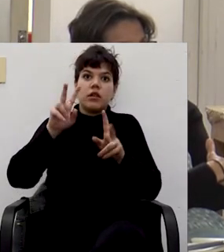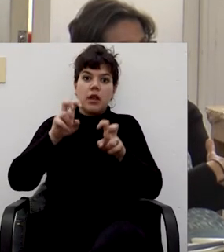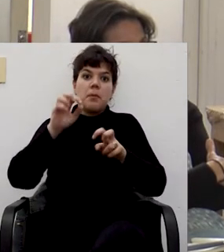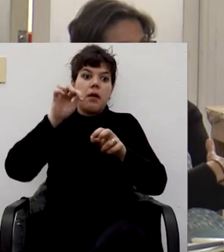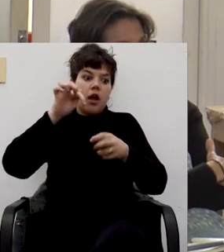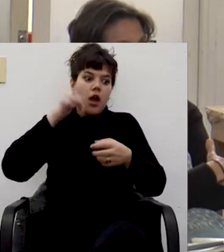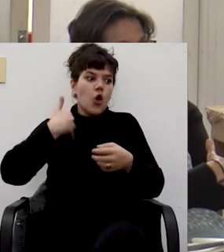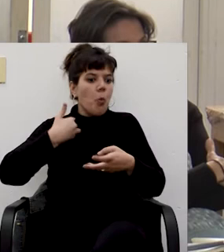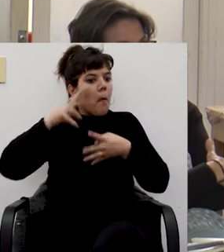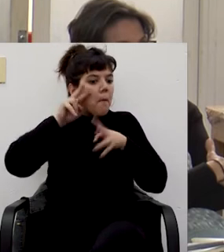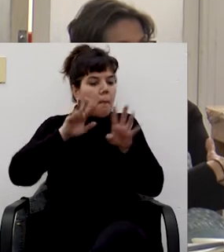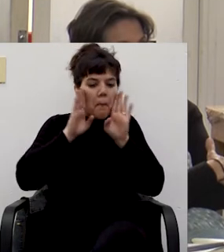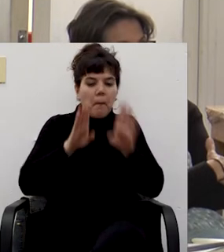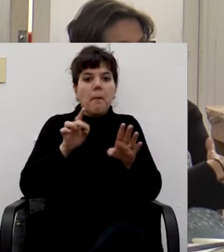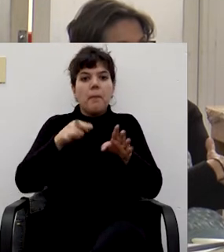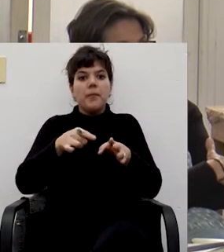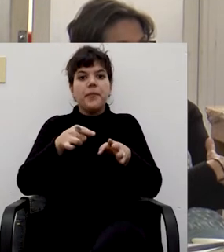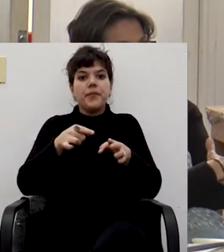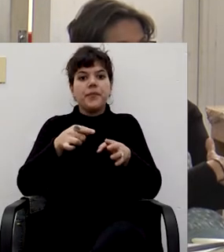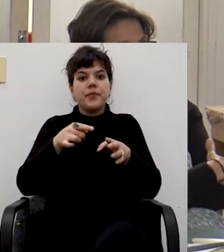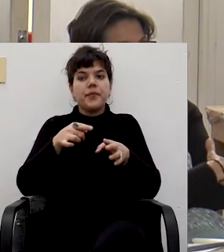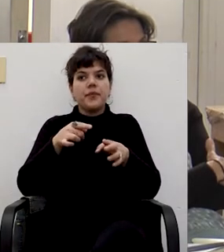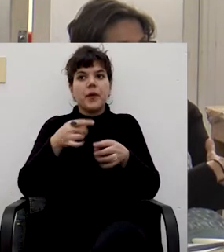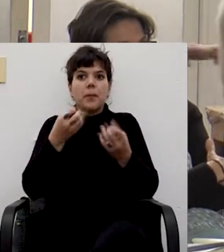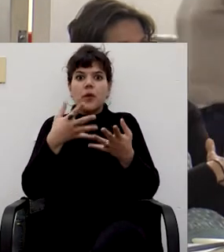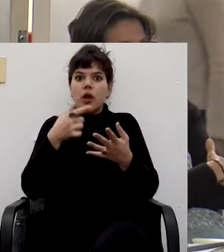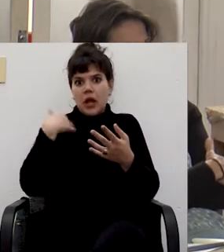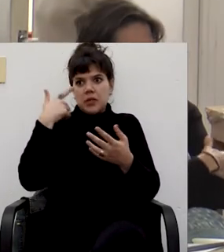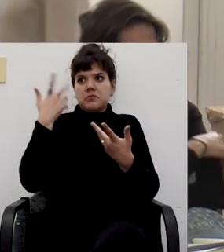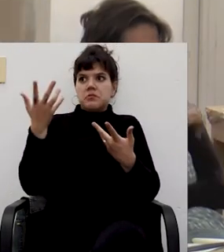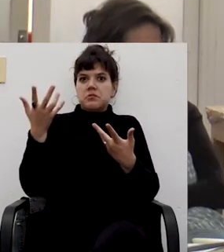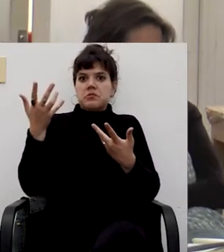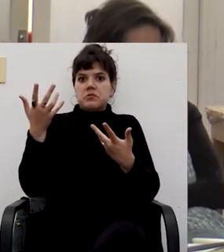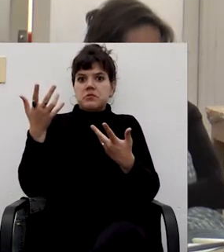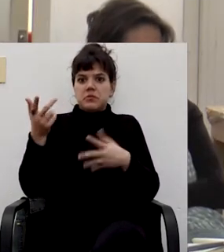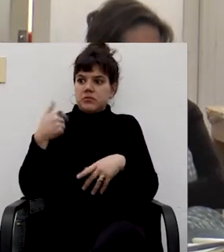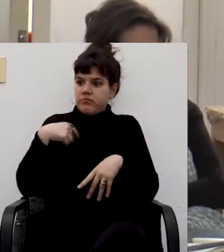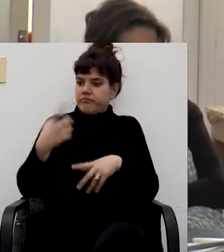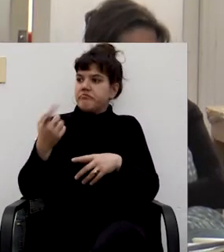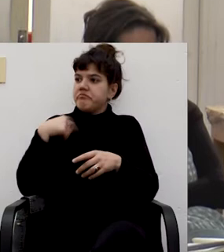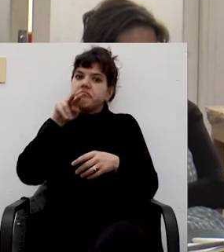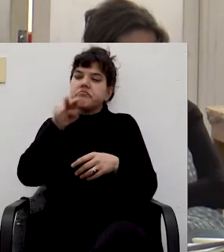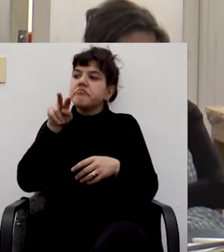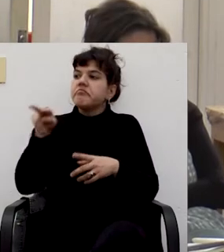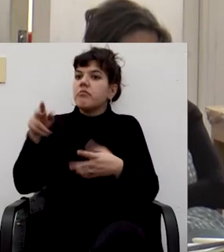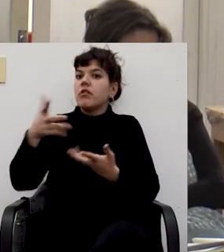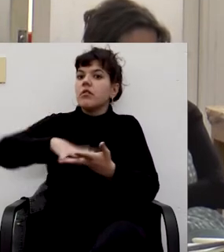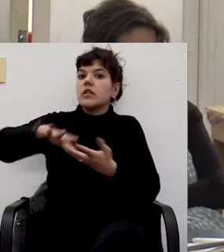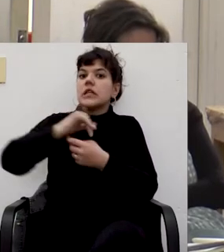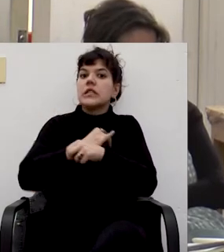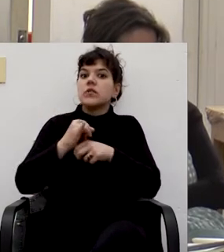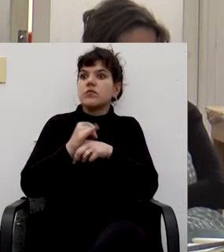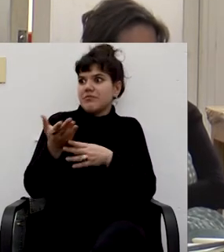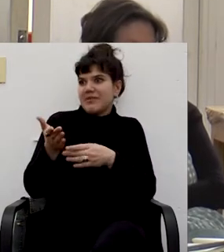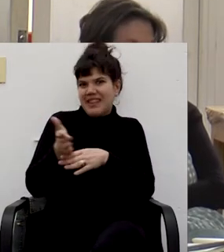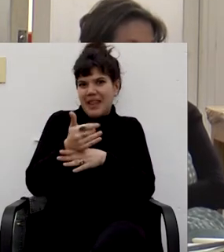incidencia enorme que tienen, porque uno se encuentra con los profesionales del ICEF desde temprana edad, ¿no? En